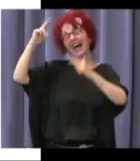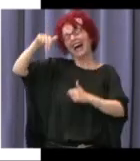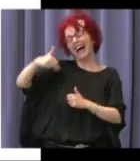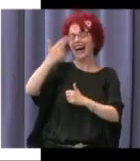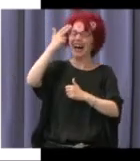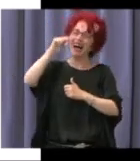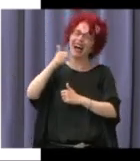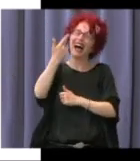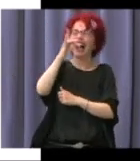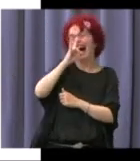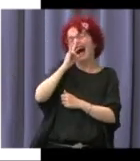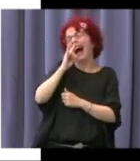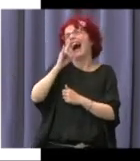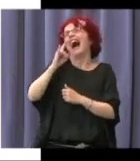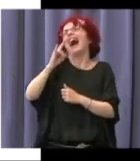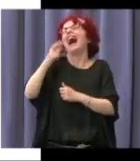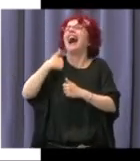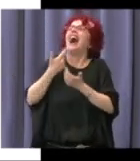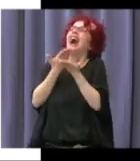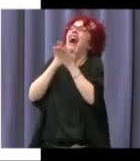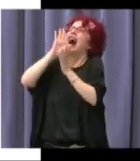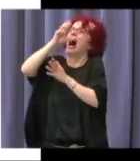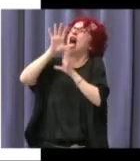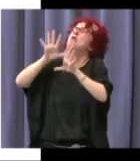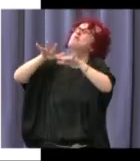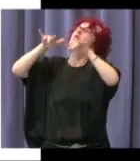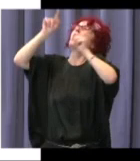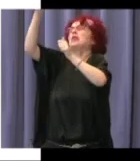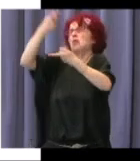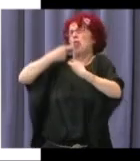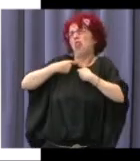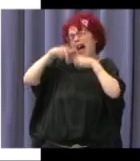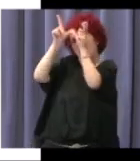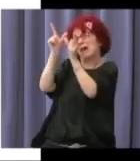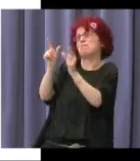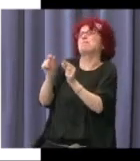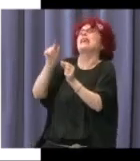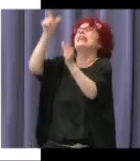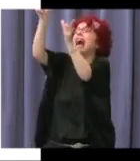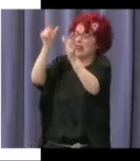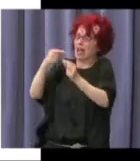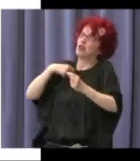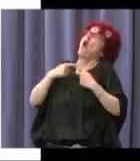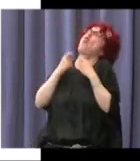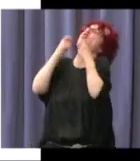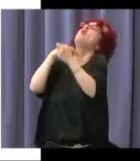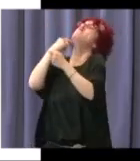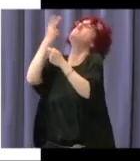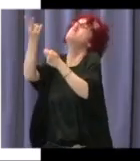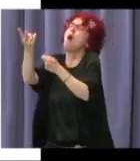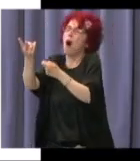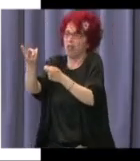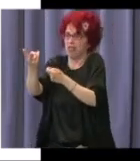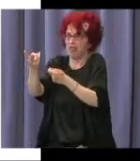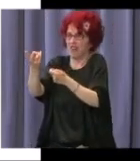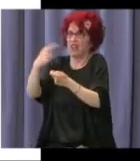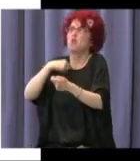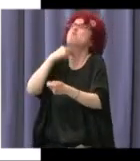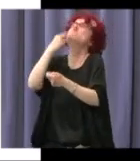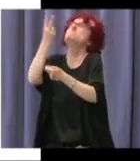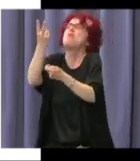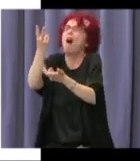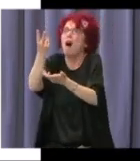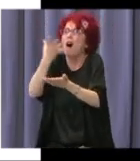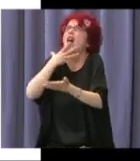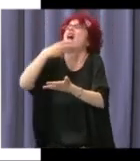pide a Brújula unas piernas y le dice Brújula que sí se la da a cambio de la voz. Y ella horrorizada dice, ¿pero cómo me va a quitar la voz?